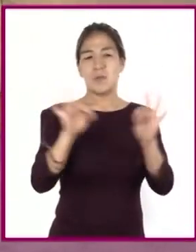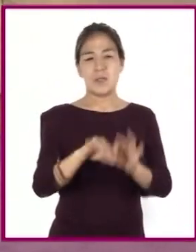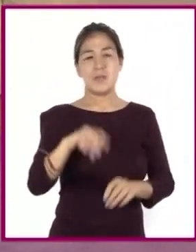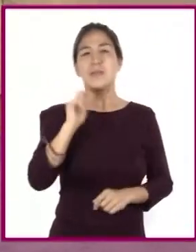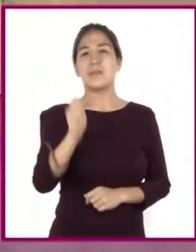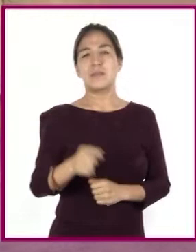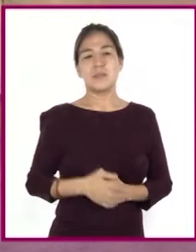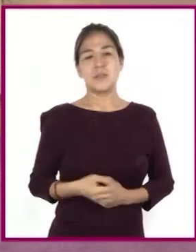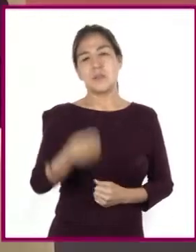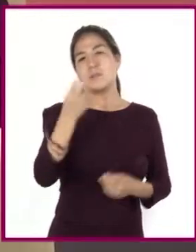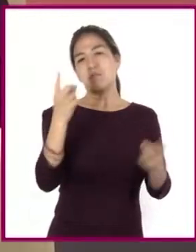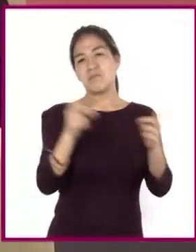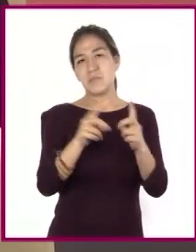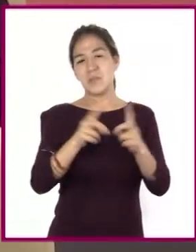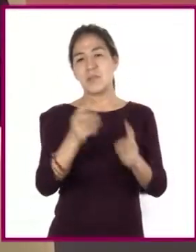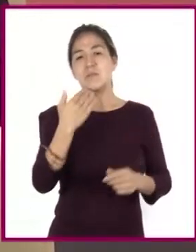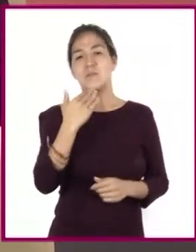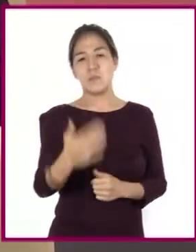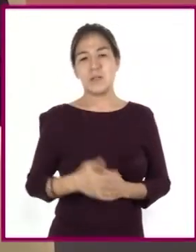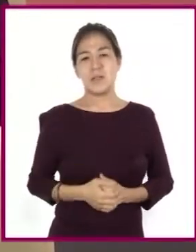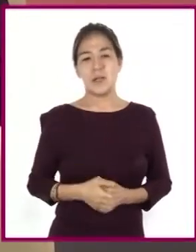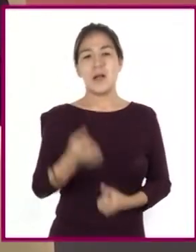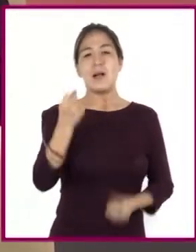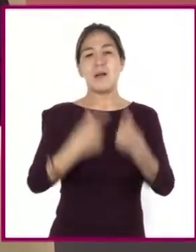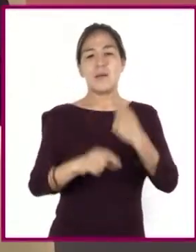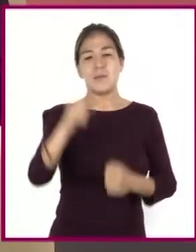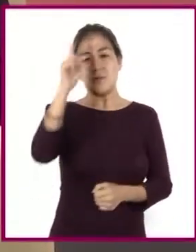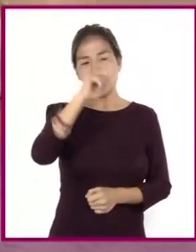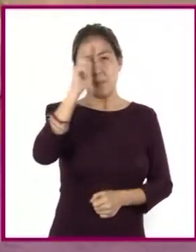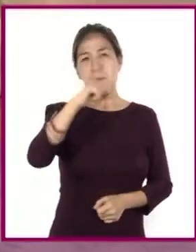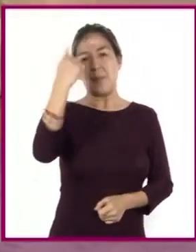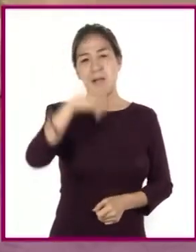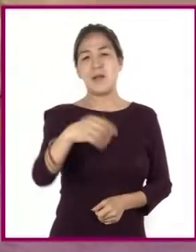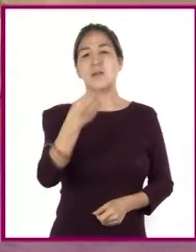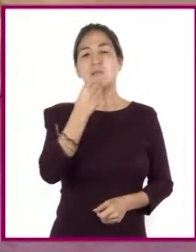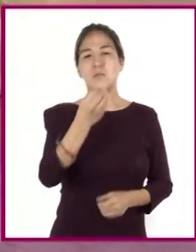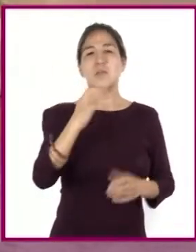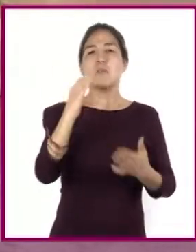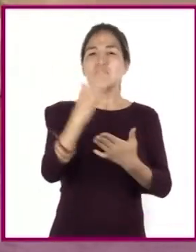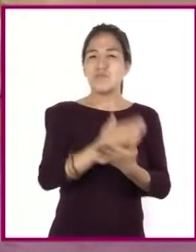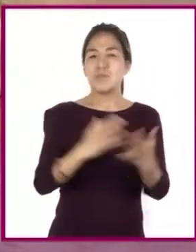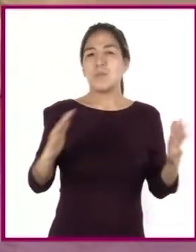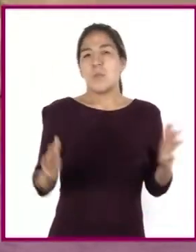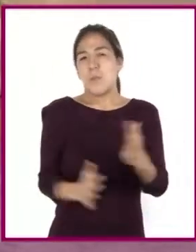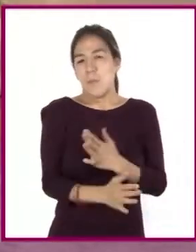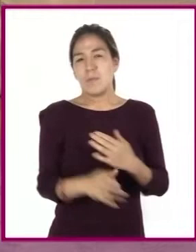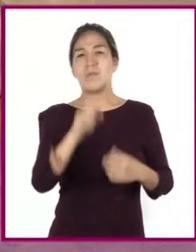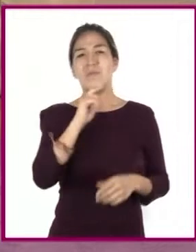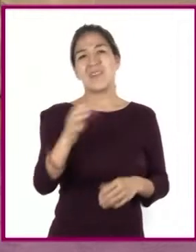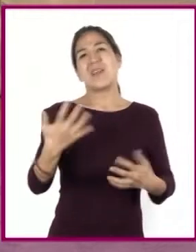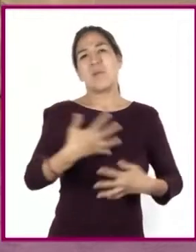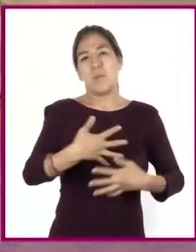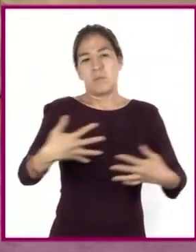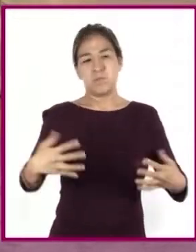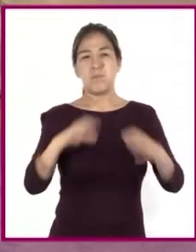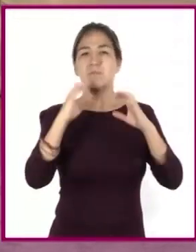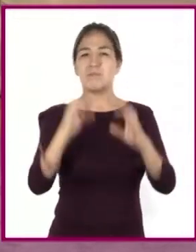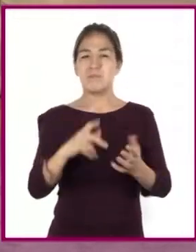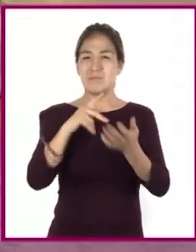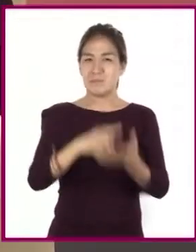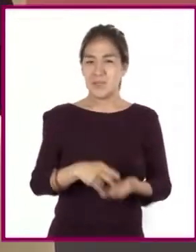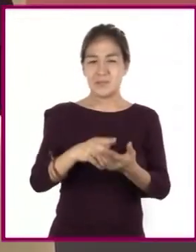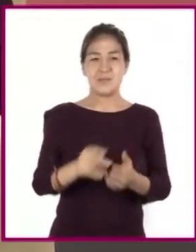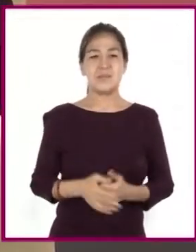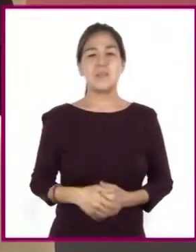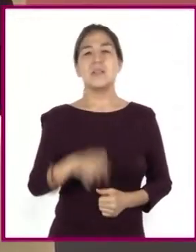la importancia de una dieta correcta, algunas recomendaciones para evitar la desnutrición, el sobrepeso y la obesidad, así como la